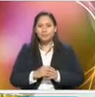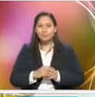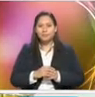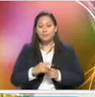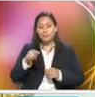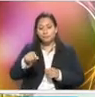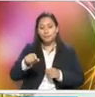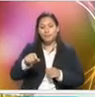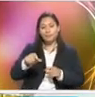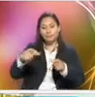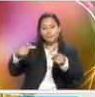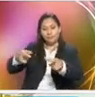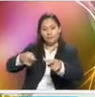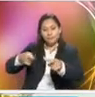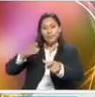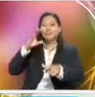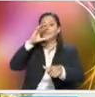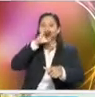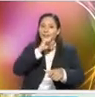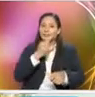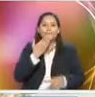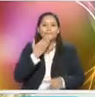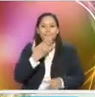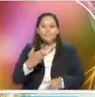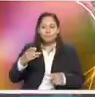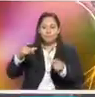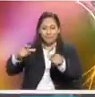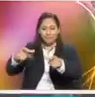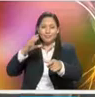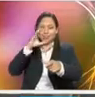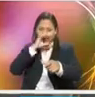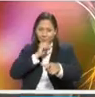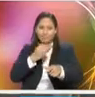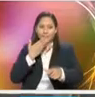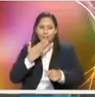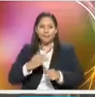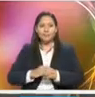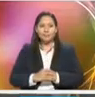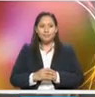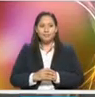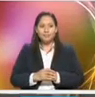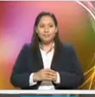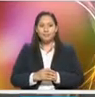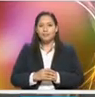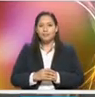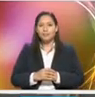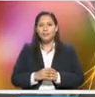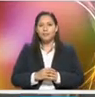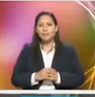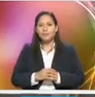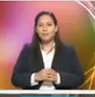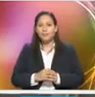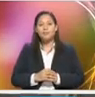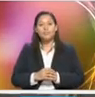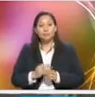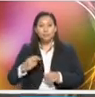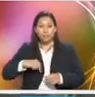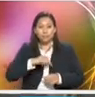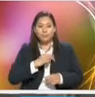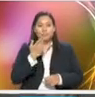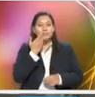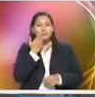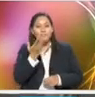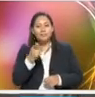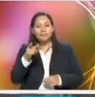Ahí lo ponemos, el sartén bien caliente, súper caliente el sartén. Vamos a Sí. poner ¿no? Sí, porque lo que queremos es nada más que